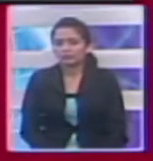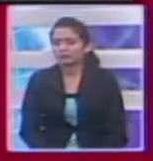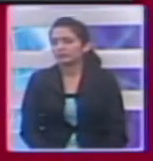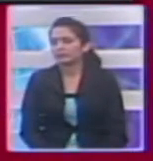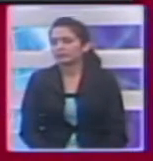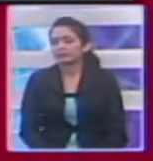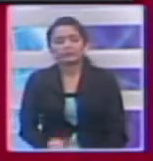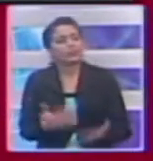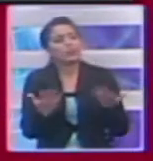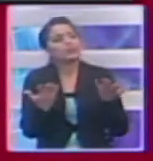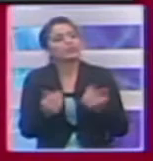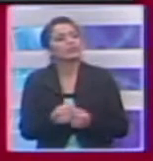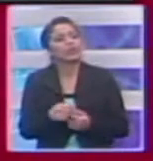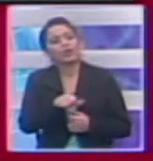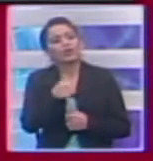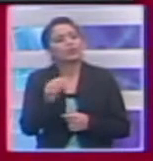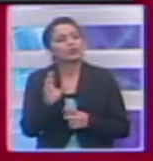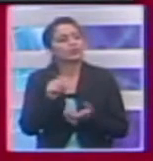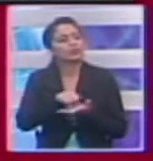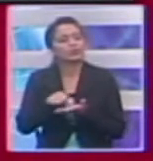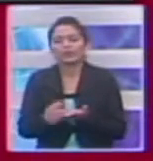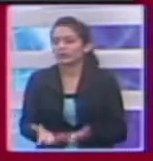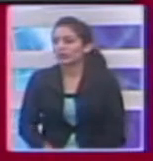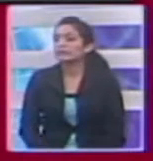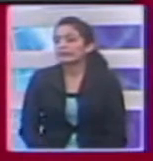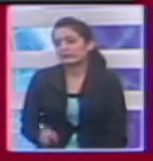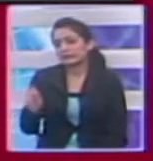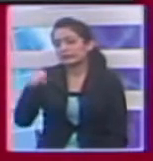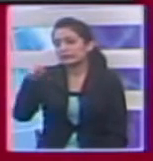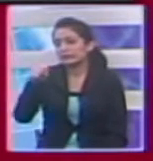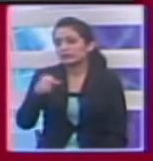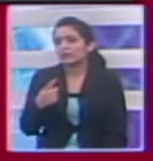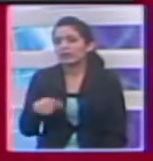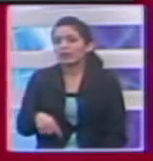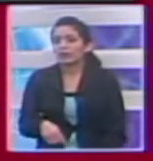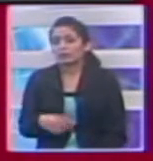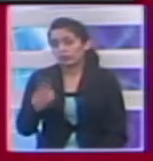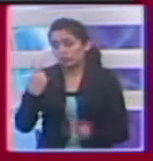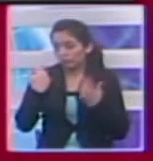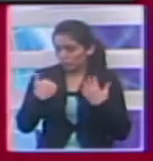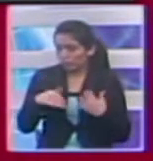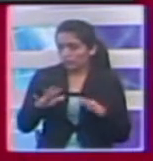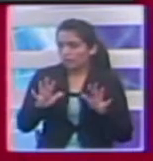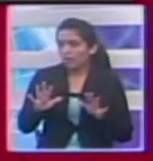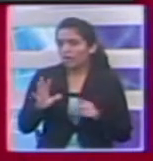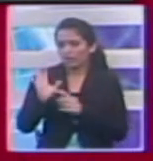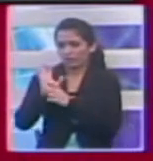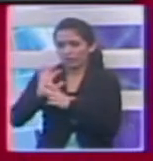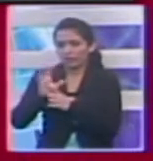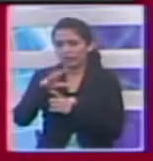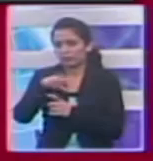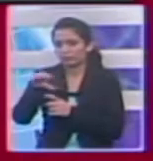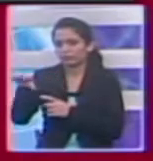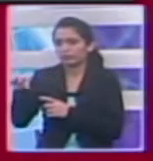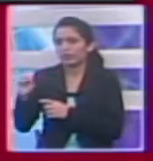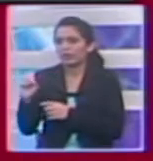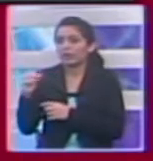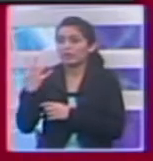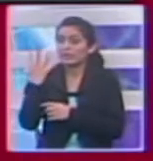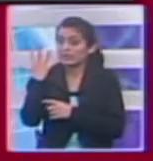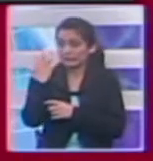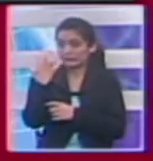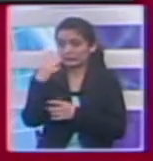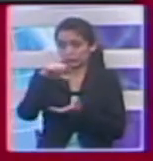las siguientes ferias. Bueno, hemos recorrido realmente con esta ya la 15ª ciudad, lo que nos